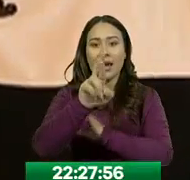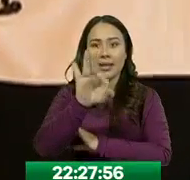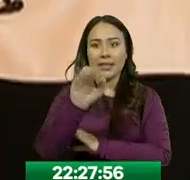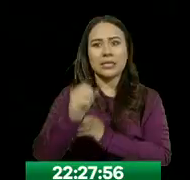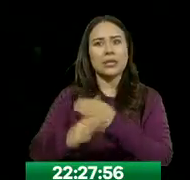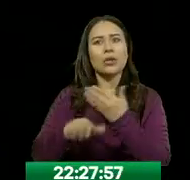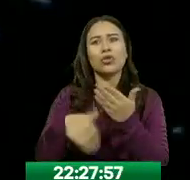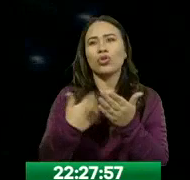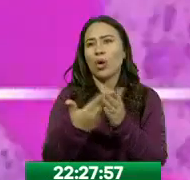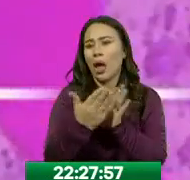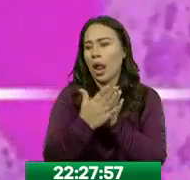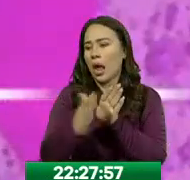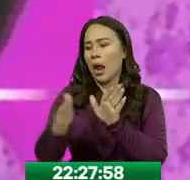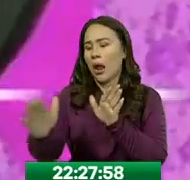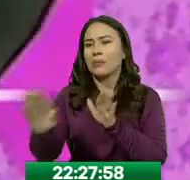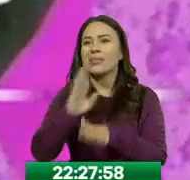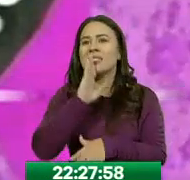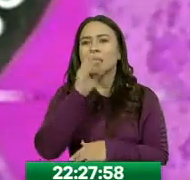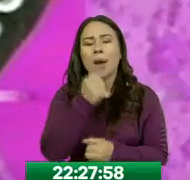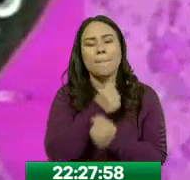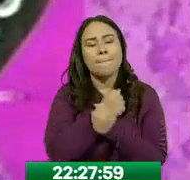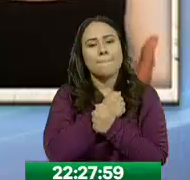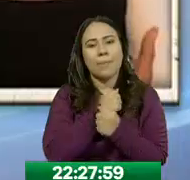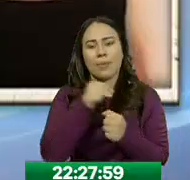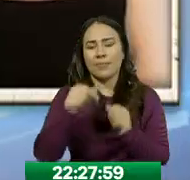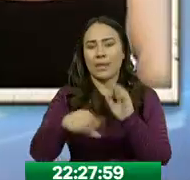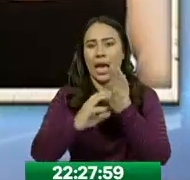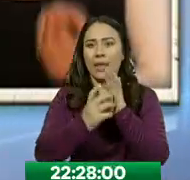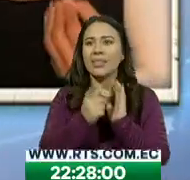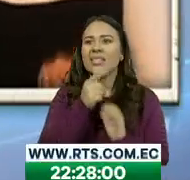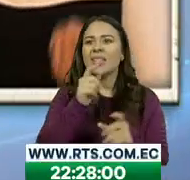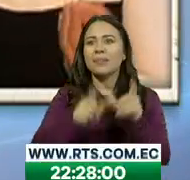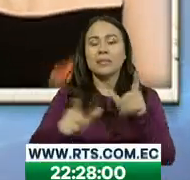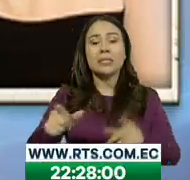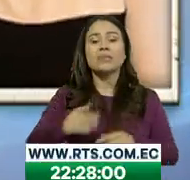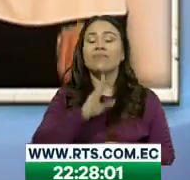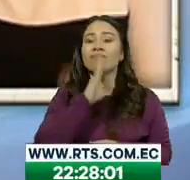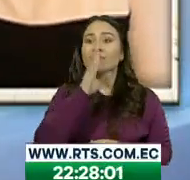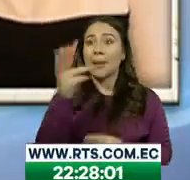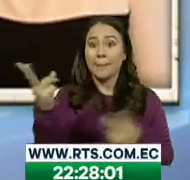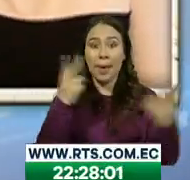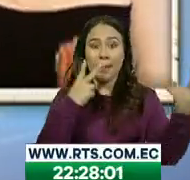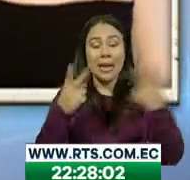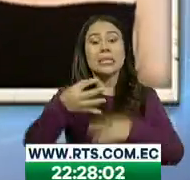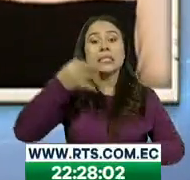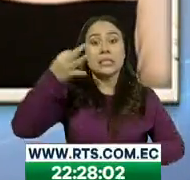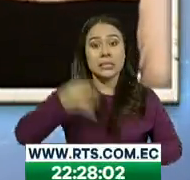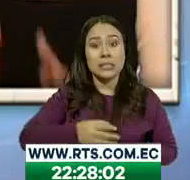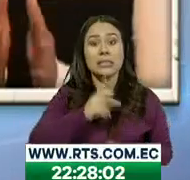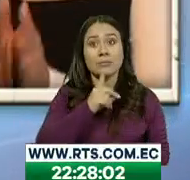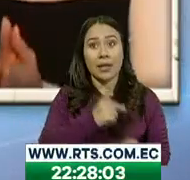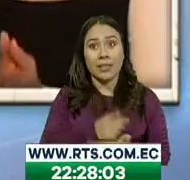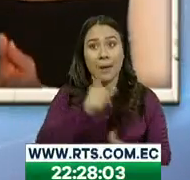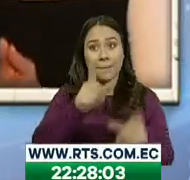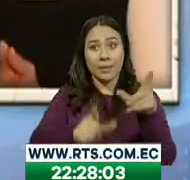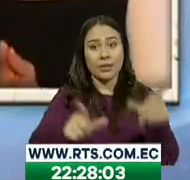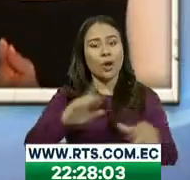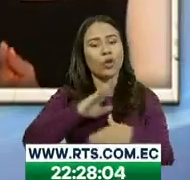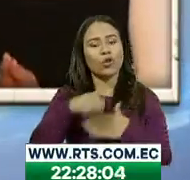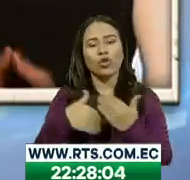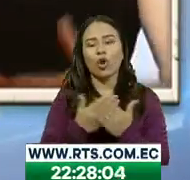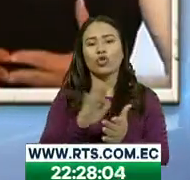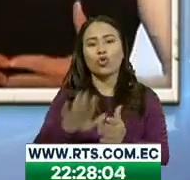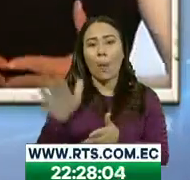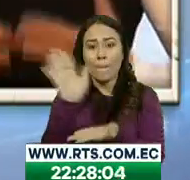su historia, ha sabido ganarse el aprecio, la consideración, la sintonía y credibilidad del público en todos sus